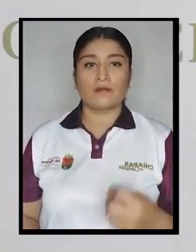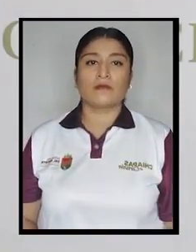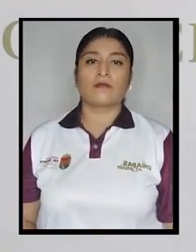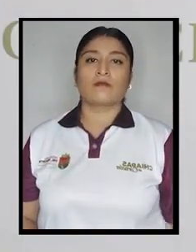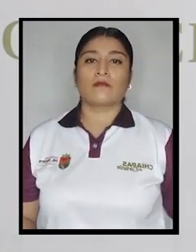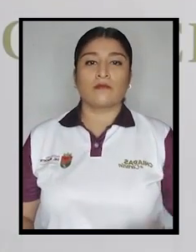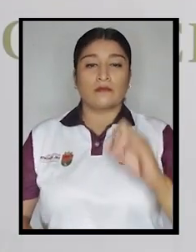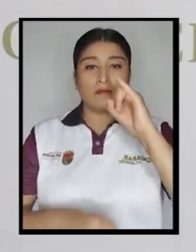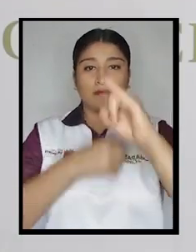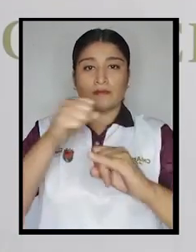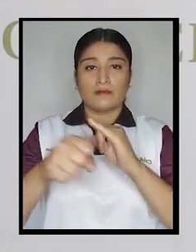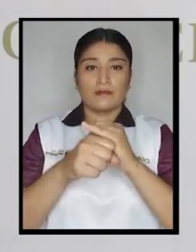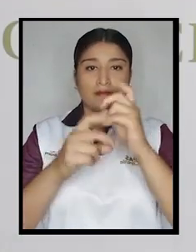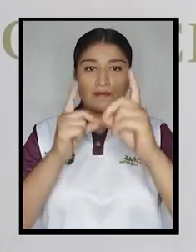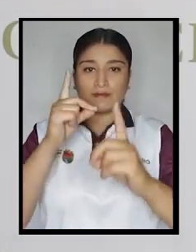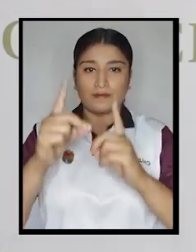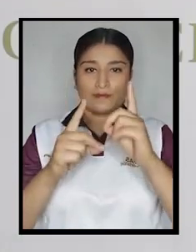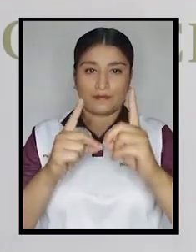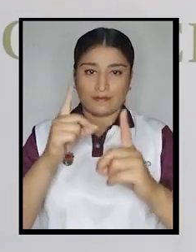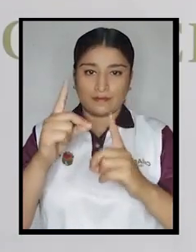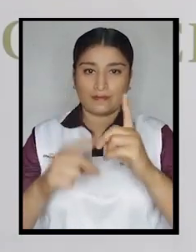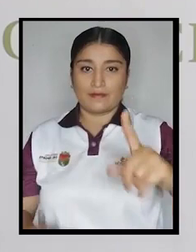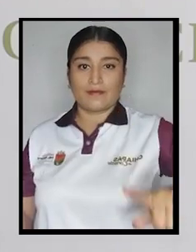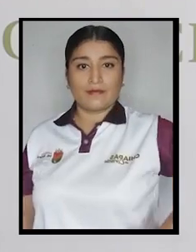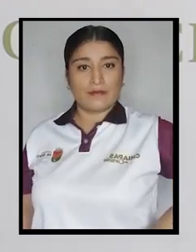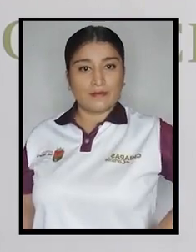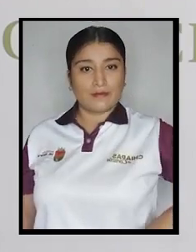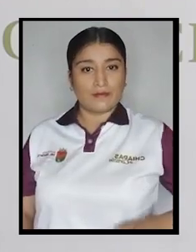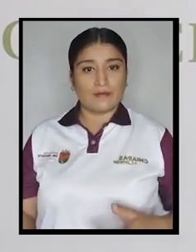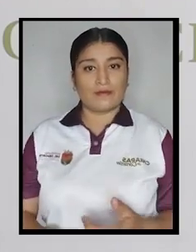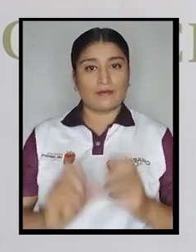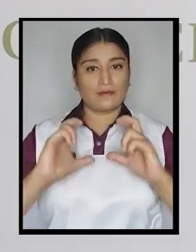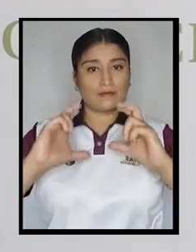y a la directora Tania, que se portó excelente con nosotros y